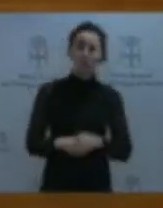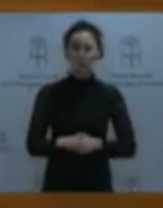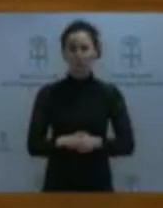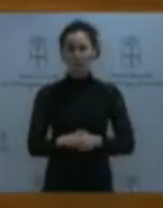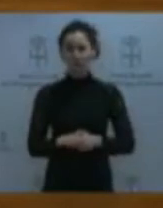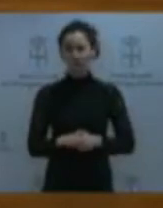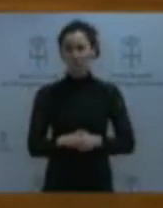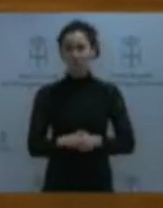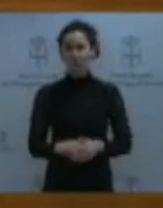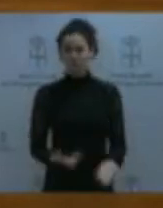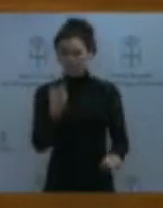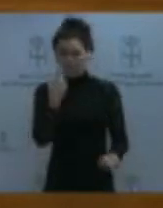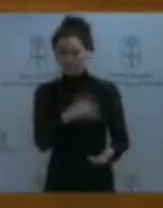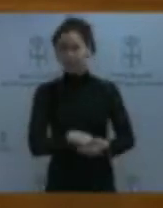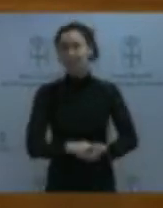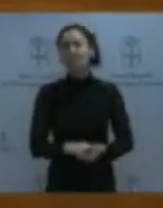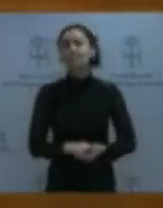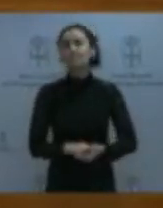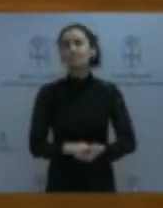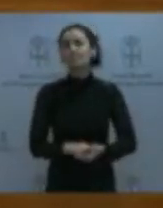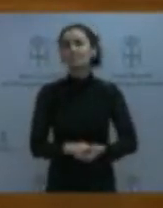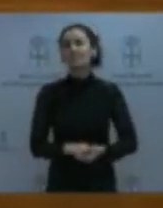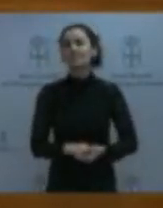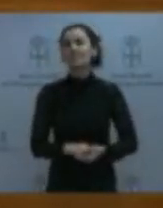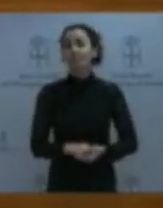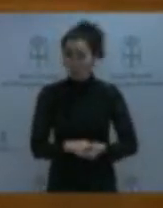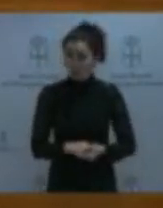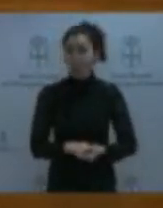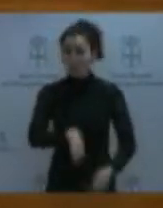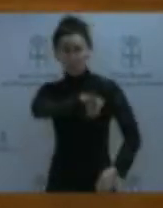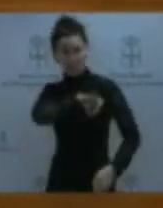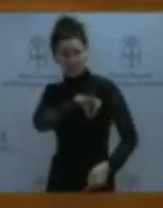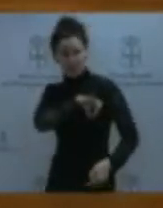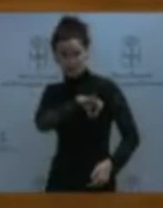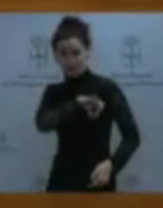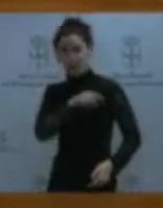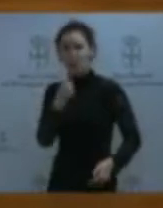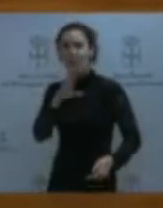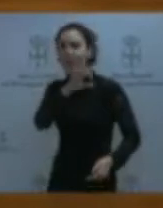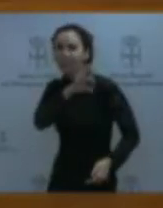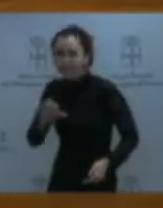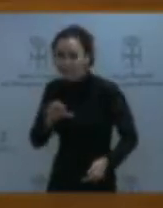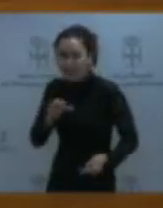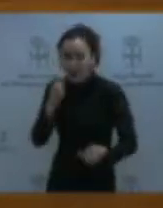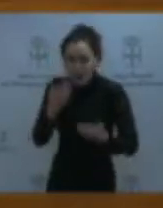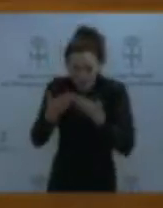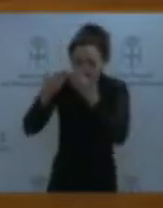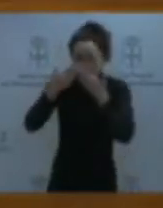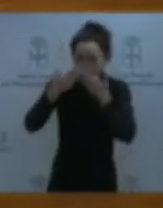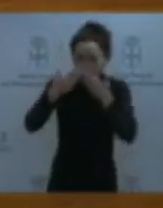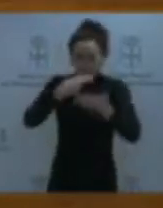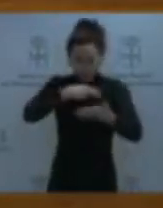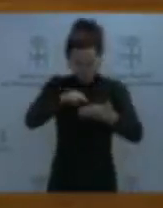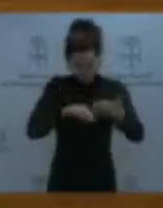debates. Fíjense, hagan el caso a la señora Vescansa y echen un vistazo al CIS. Echen un vistazo al CIS porque ahí